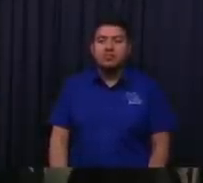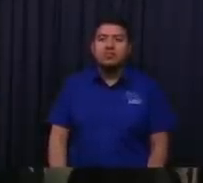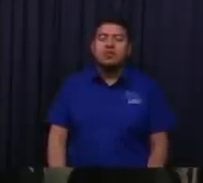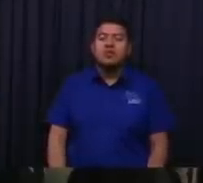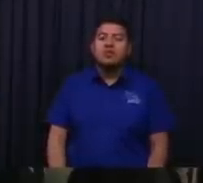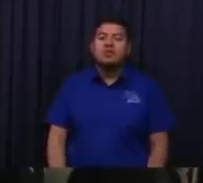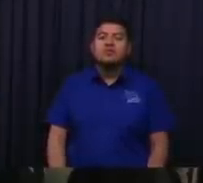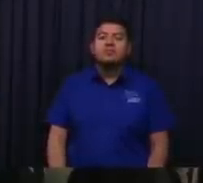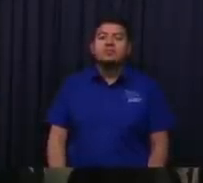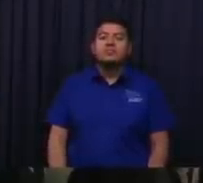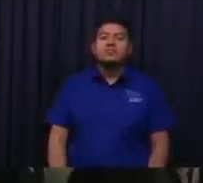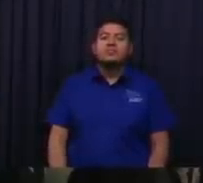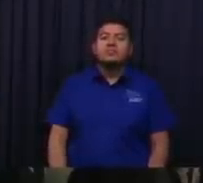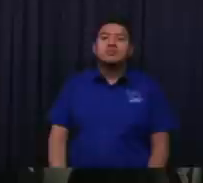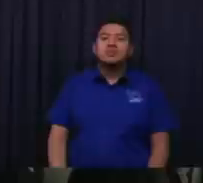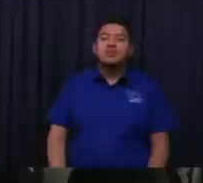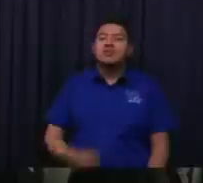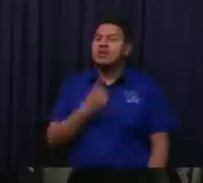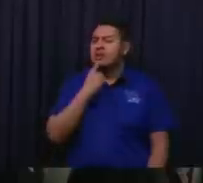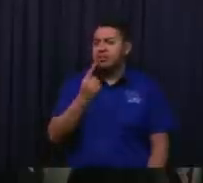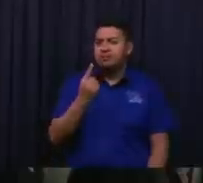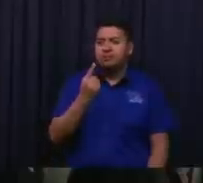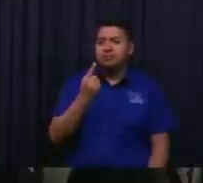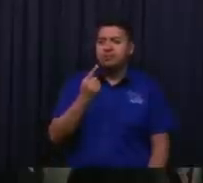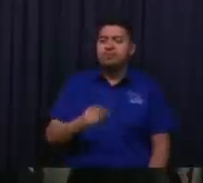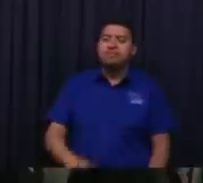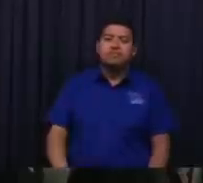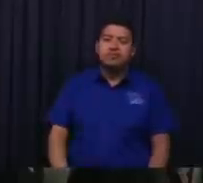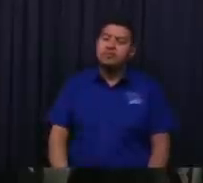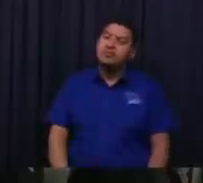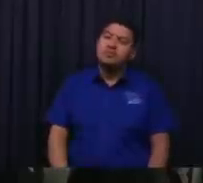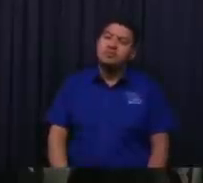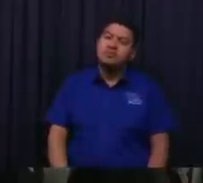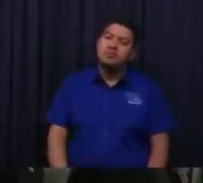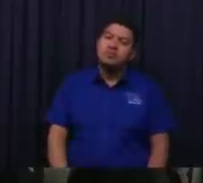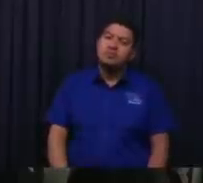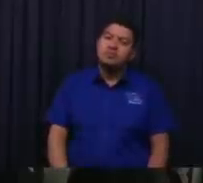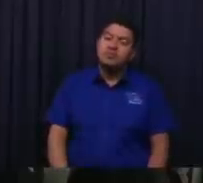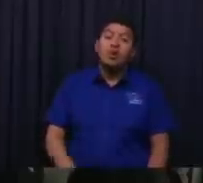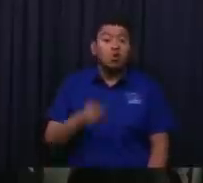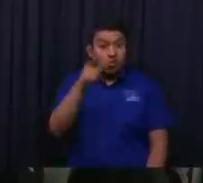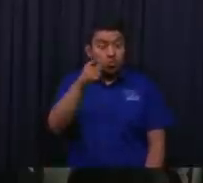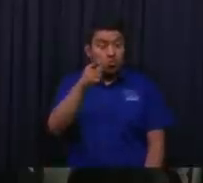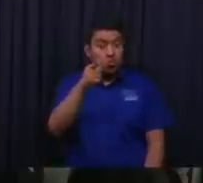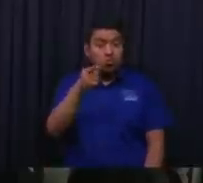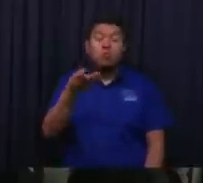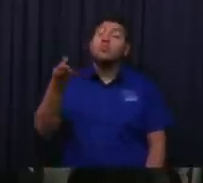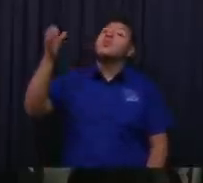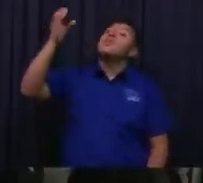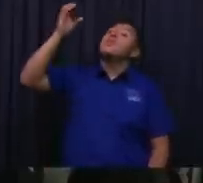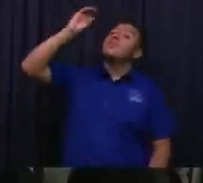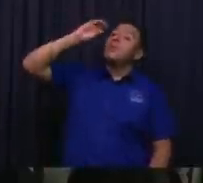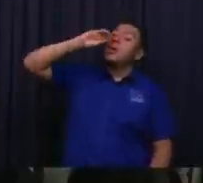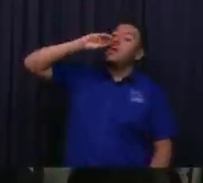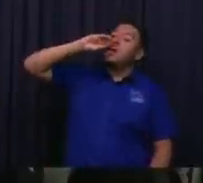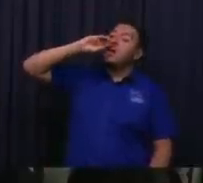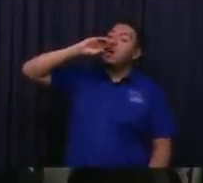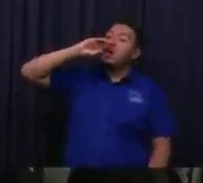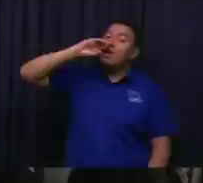Pero digamos jugo de naranja. Ustedes sí toman jugo de naranja, ¿eh? Es rico,